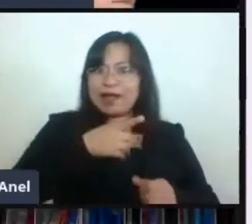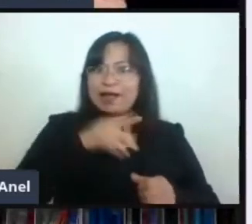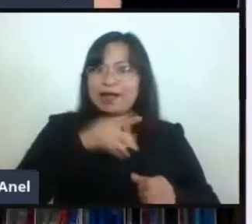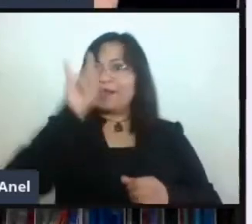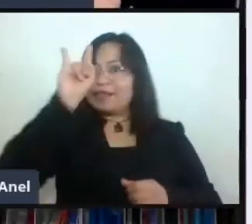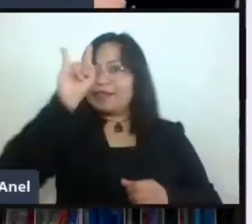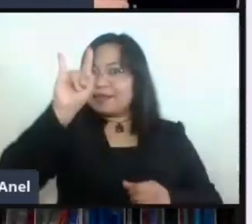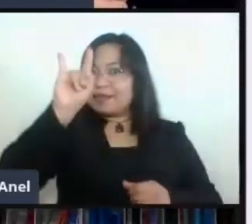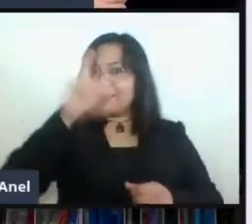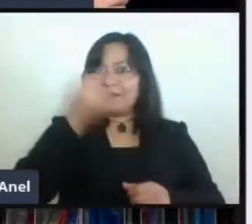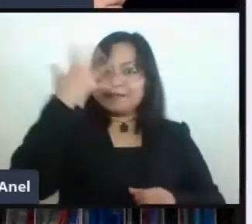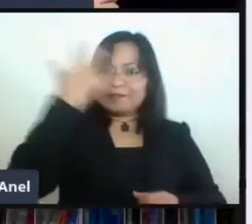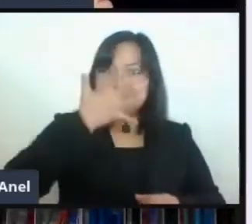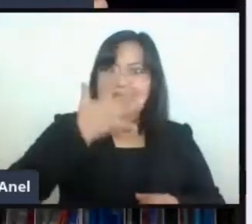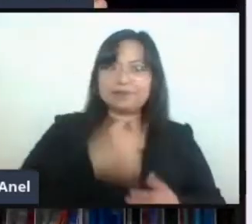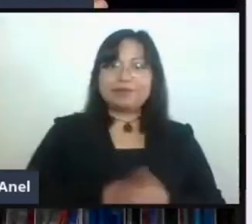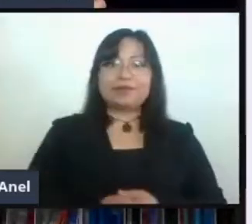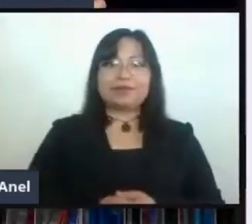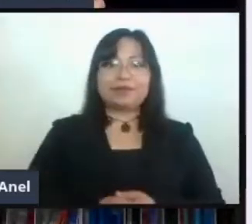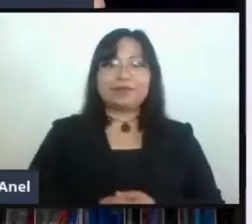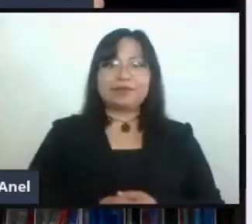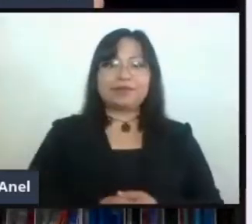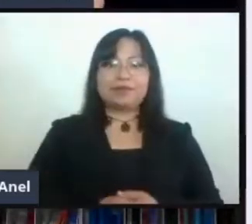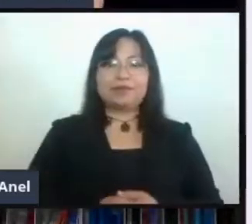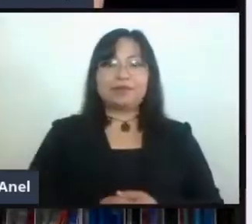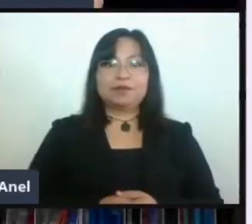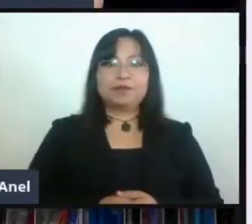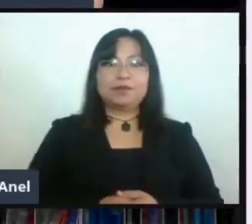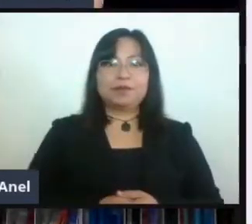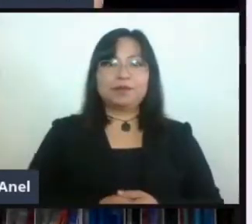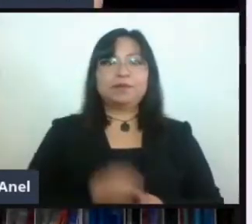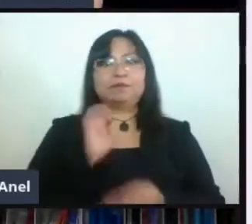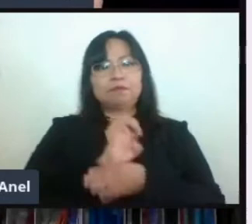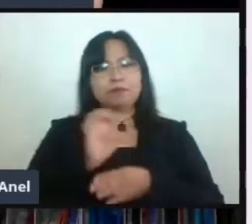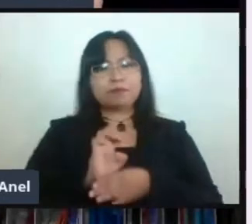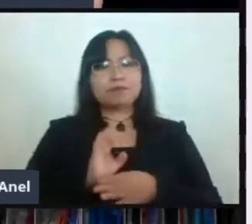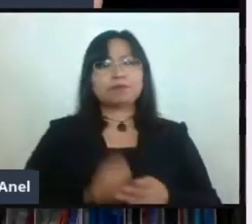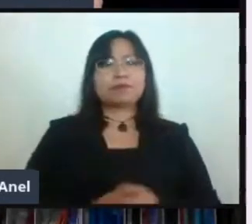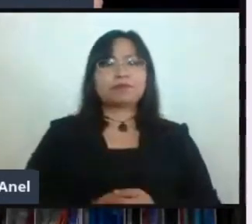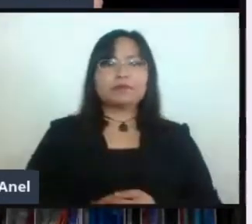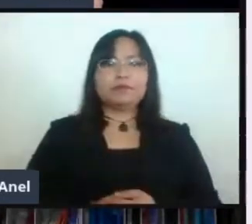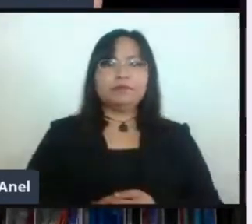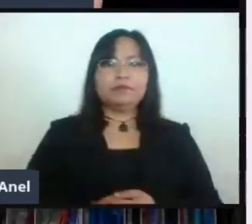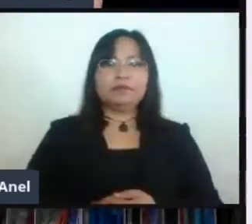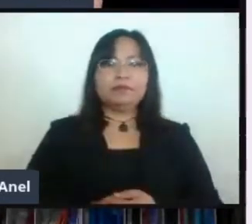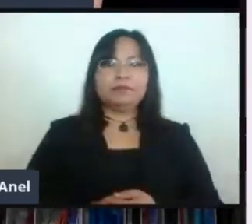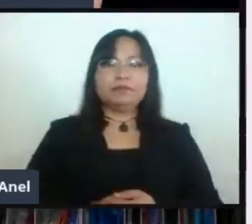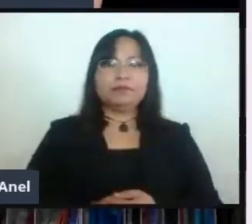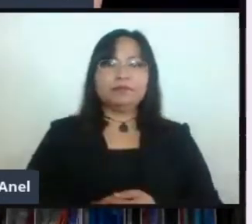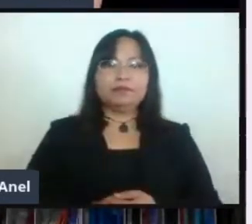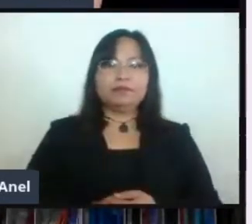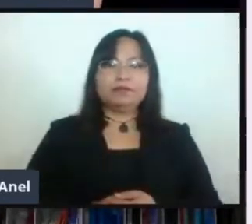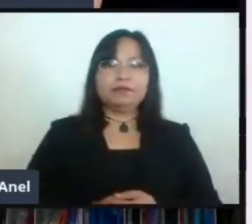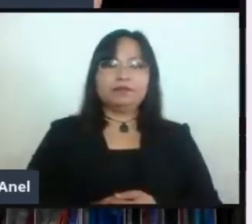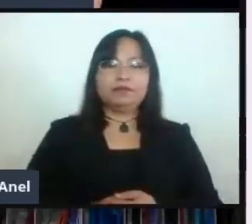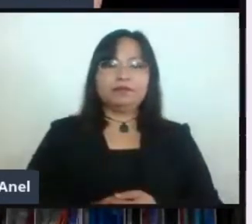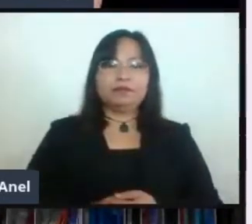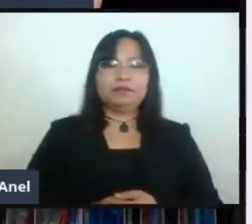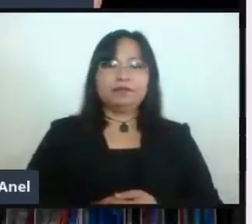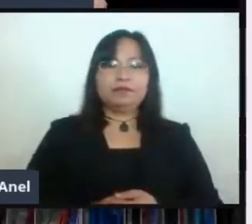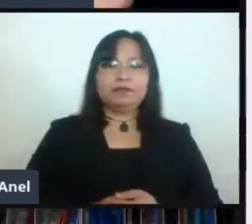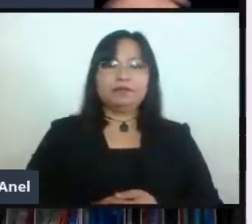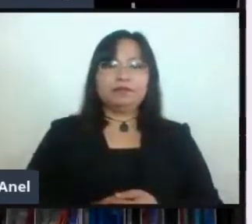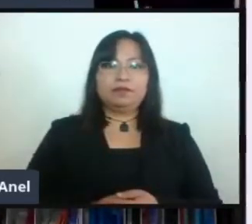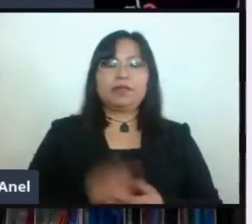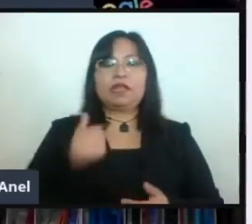ese icono. De hecho, tienes esa opción. Entonces, en este caso, se requiere que los